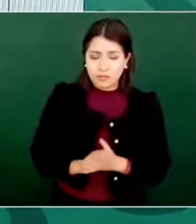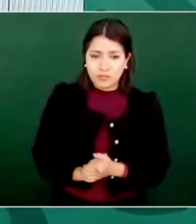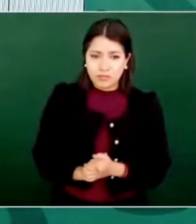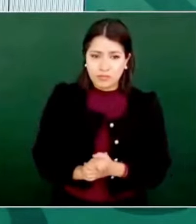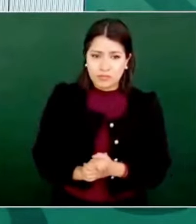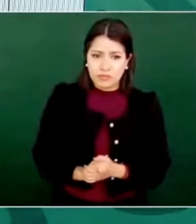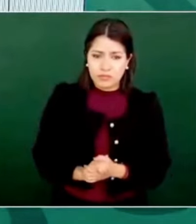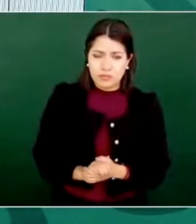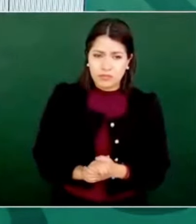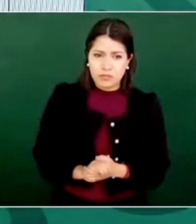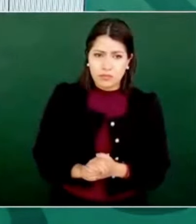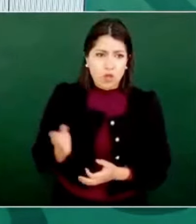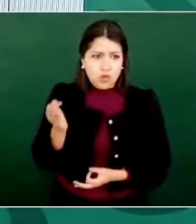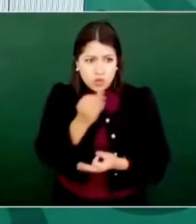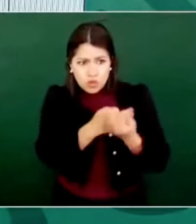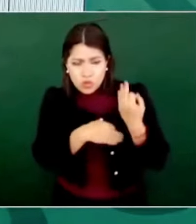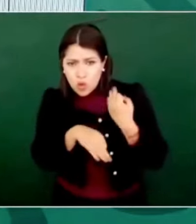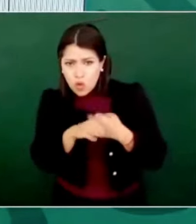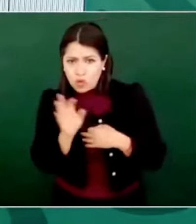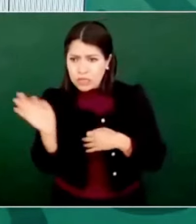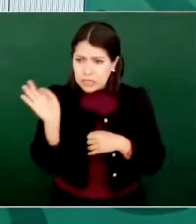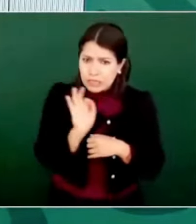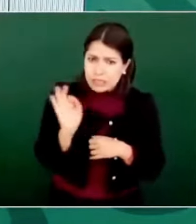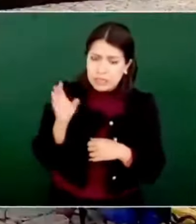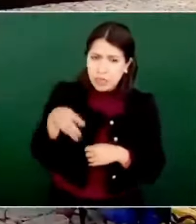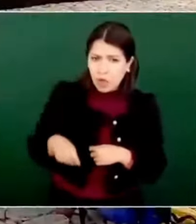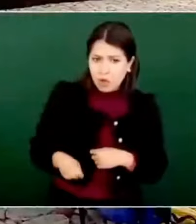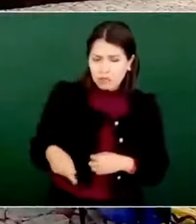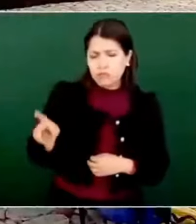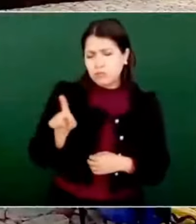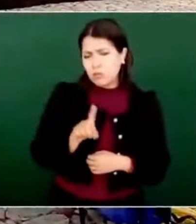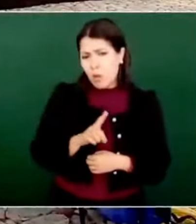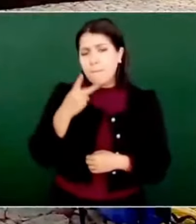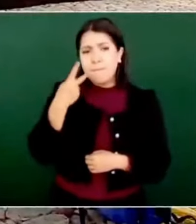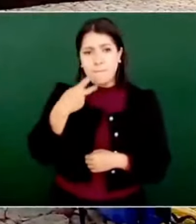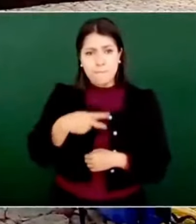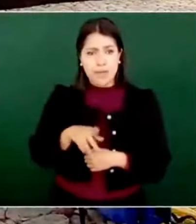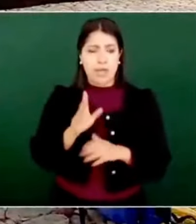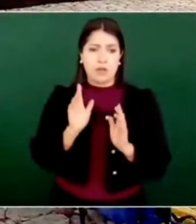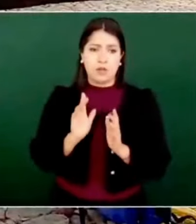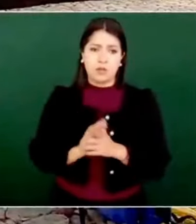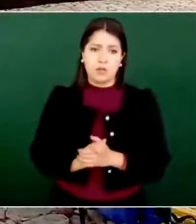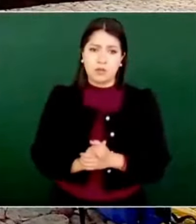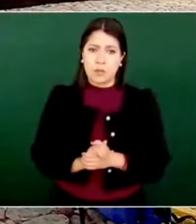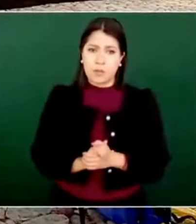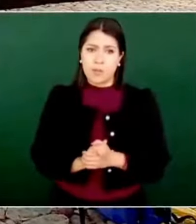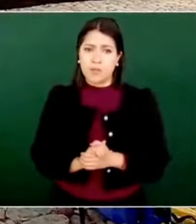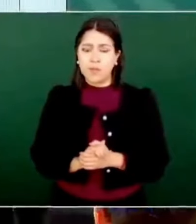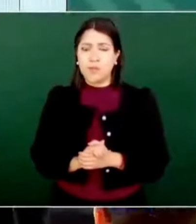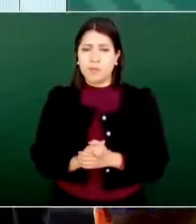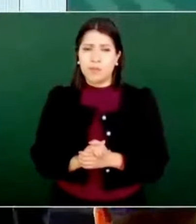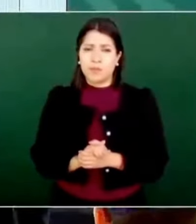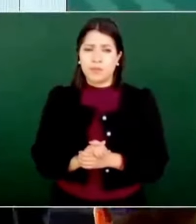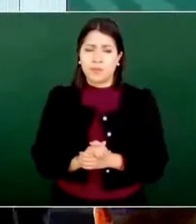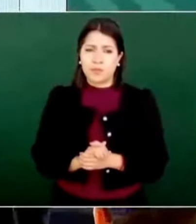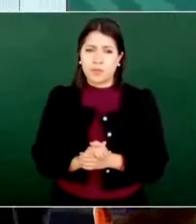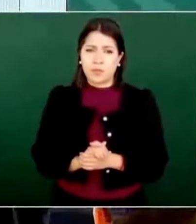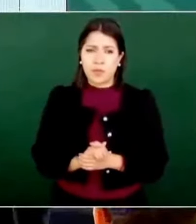todos habían participado al quedar libres